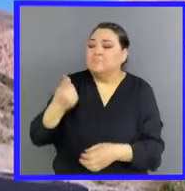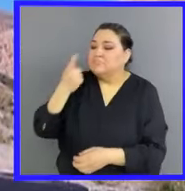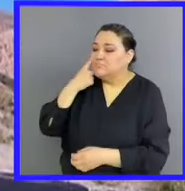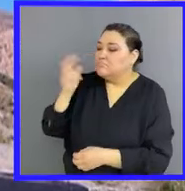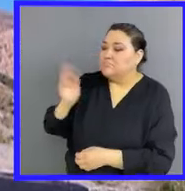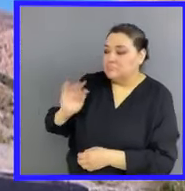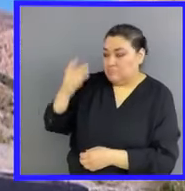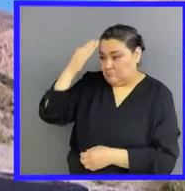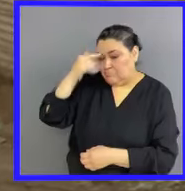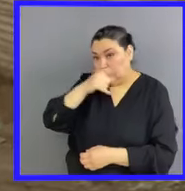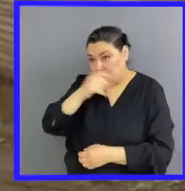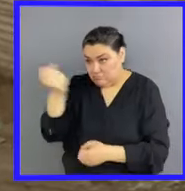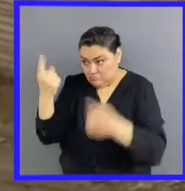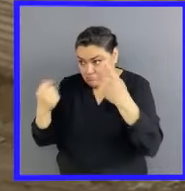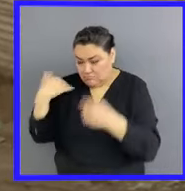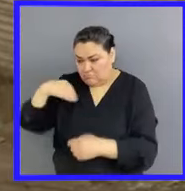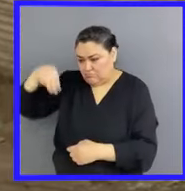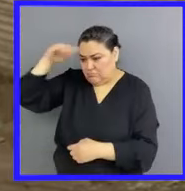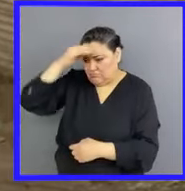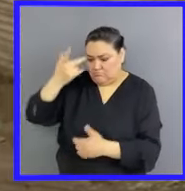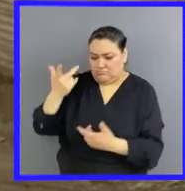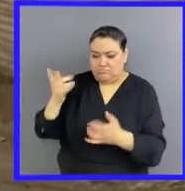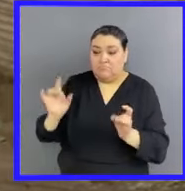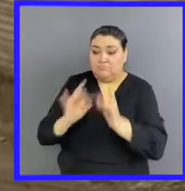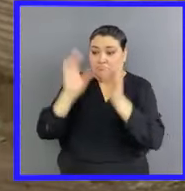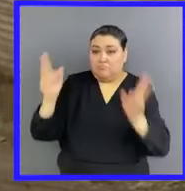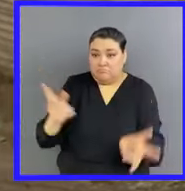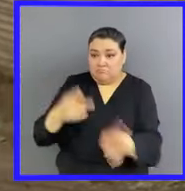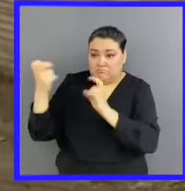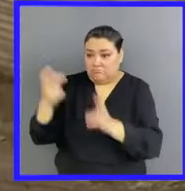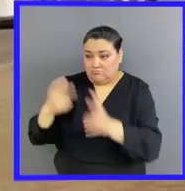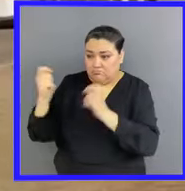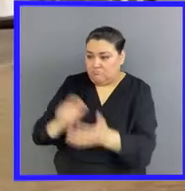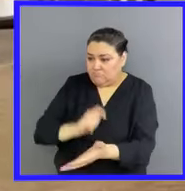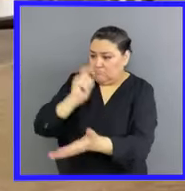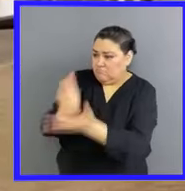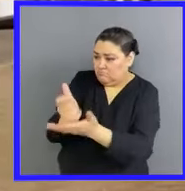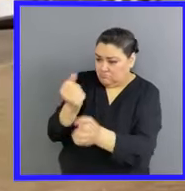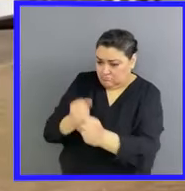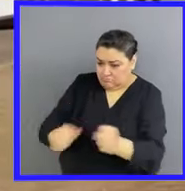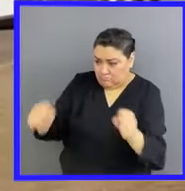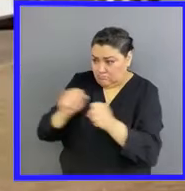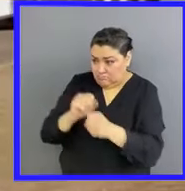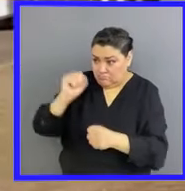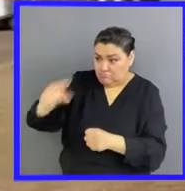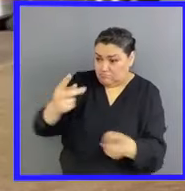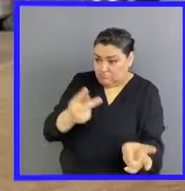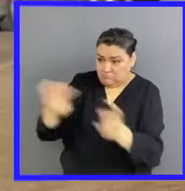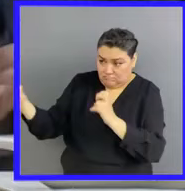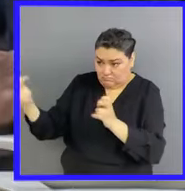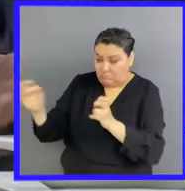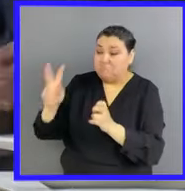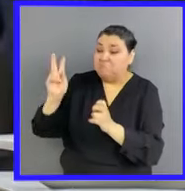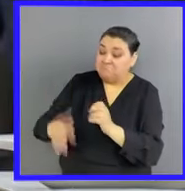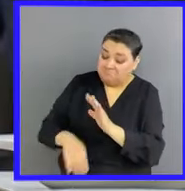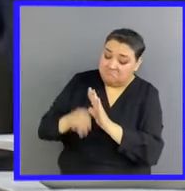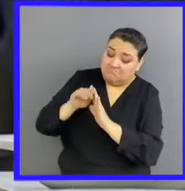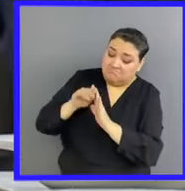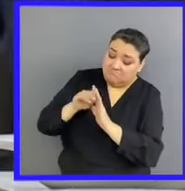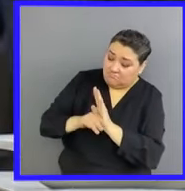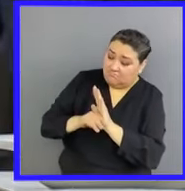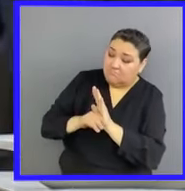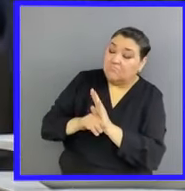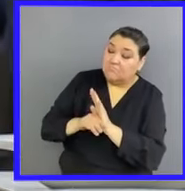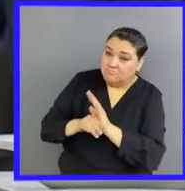supondría, los incidentes reportados para el pago de seguros por dicho concepto bajaron. Estamos hablando